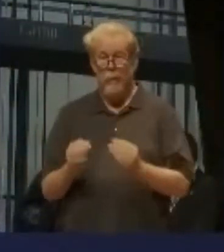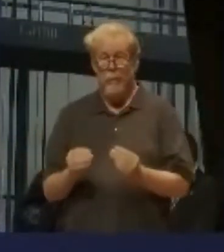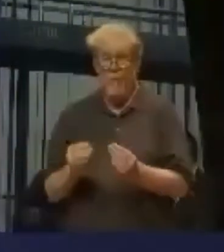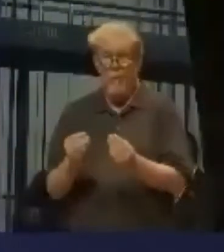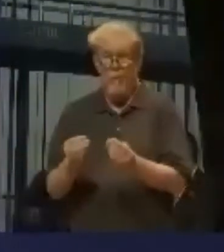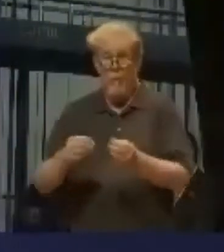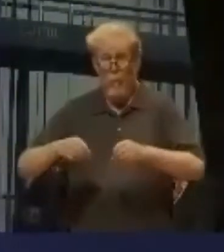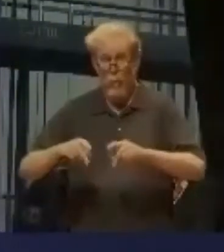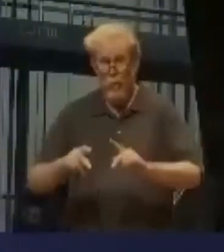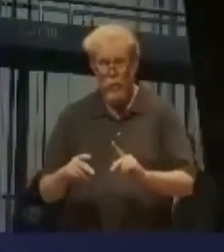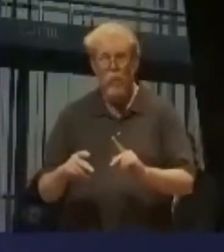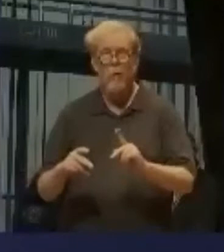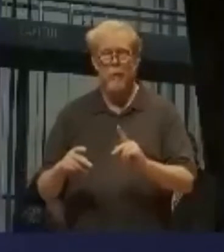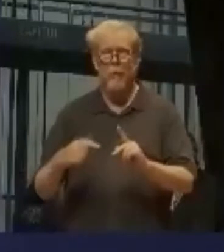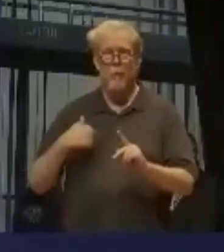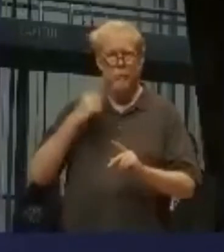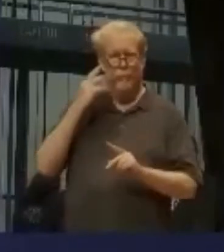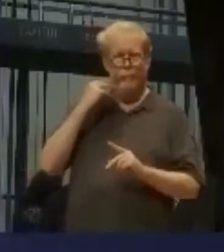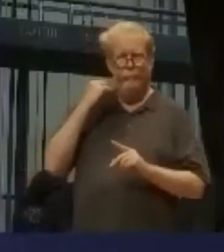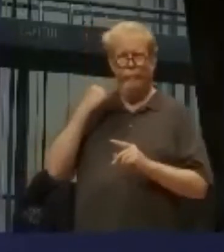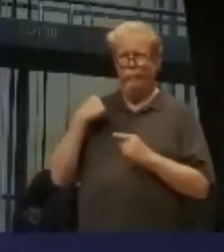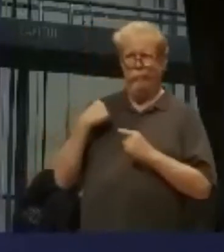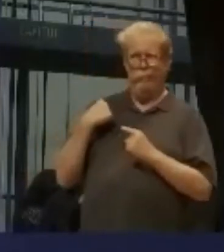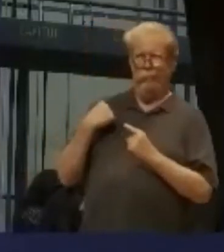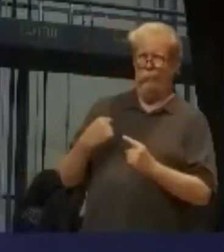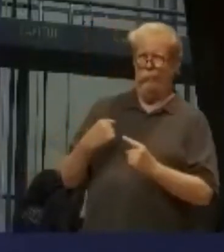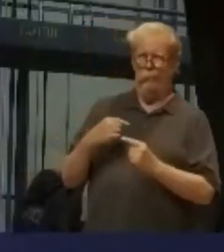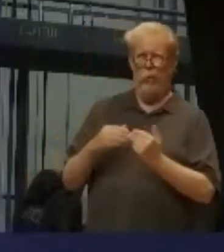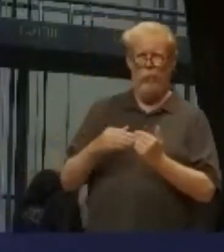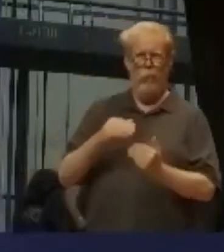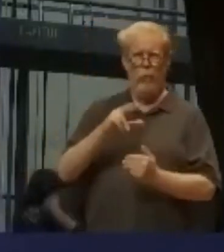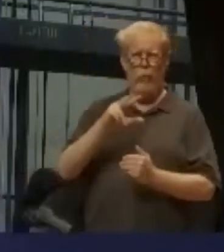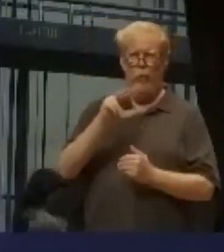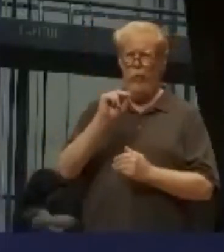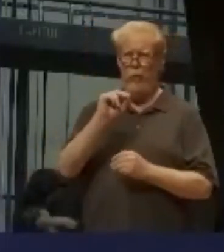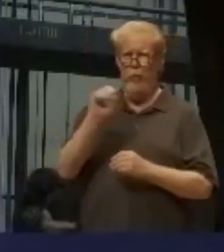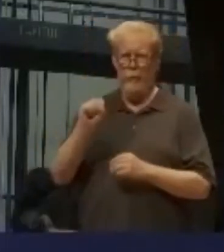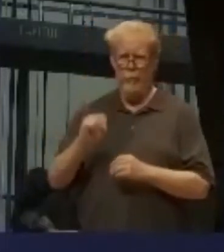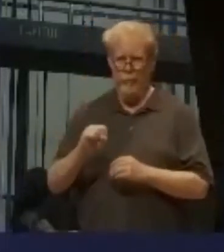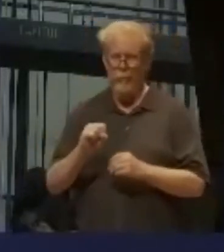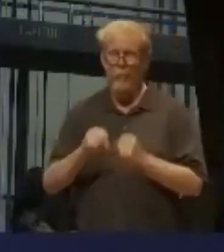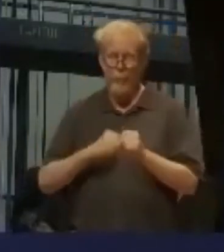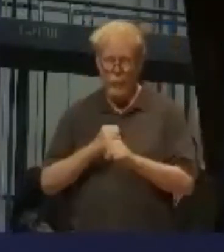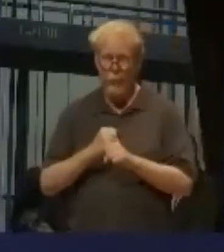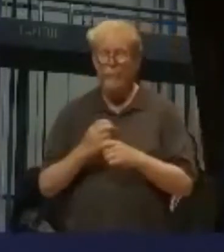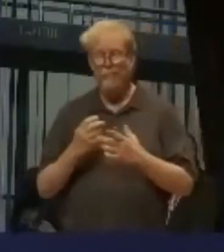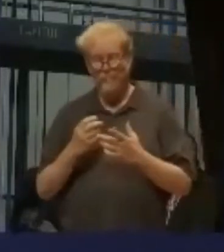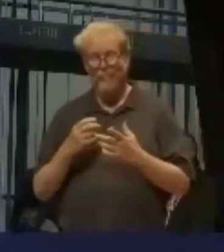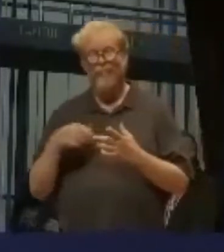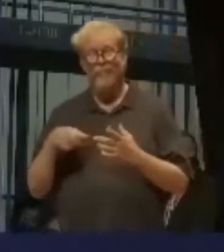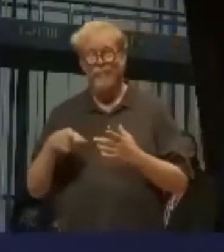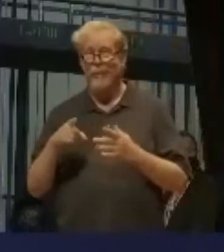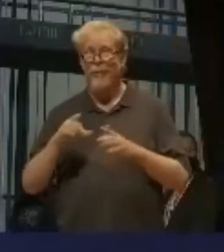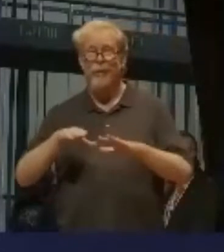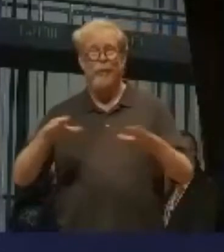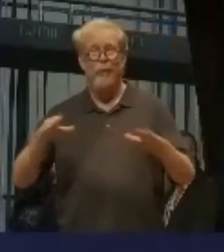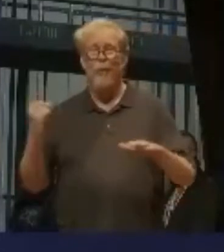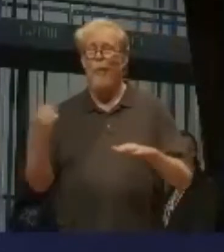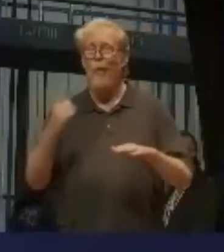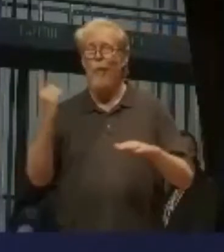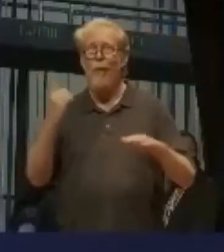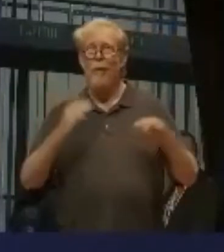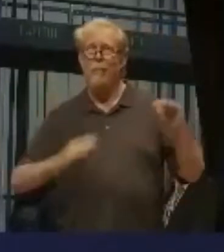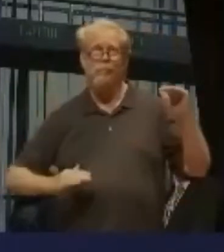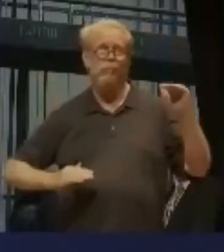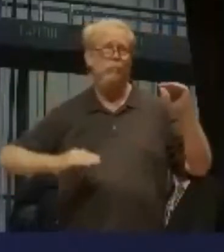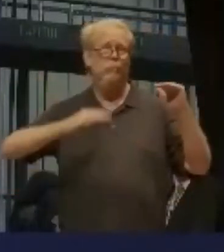Porque cuando les damos esa oportunidad, el acceso, y es mi experiencia, y yo lo estaba haciendo esto por ya casi 30 años, nuestros niños siempre, siempre,